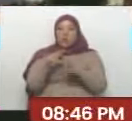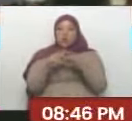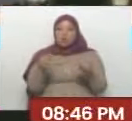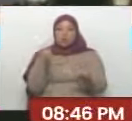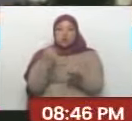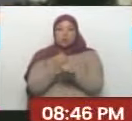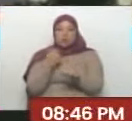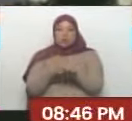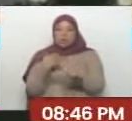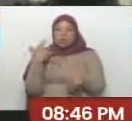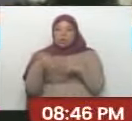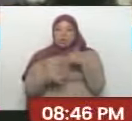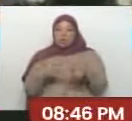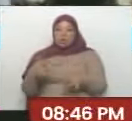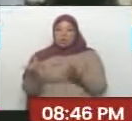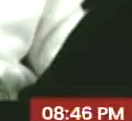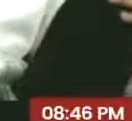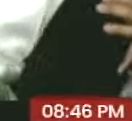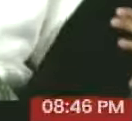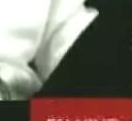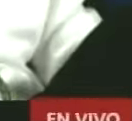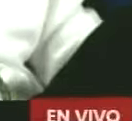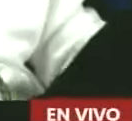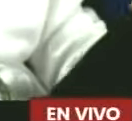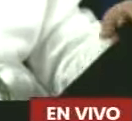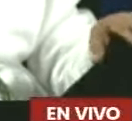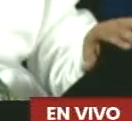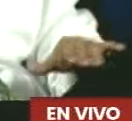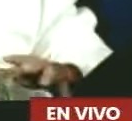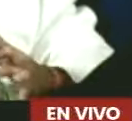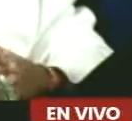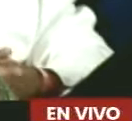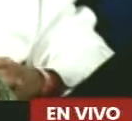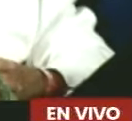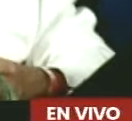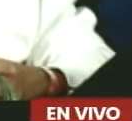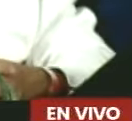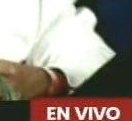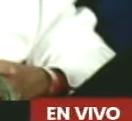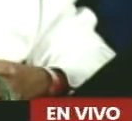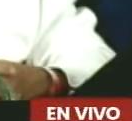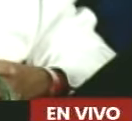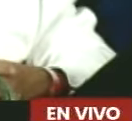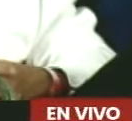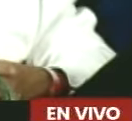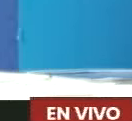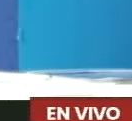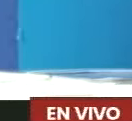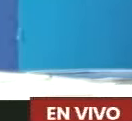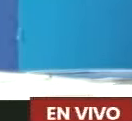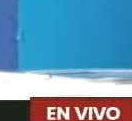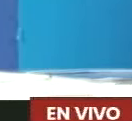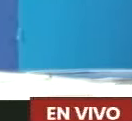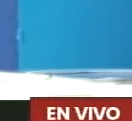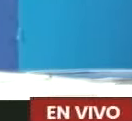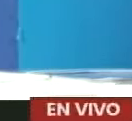una agenda de leyes para la cultura. Ajá, entonces el vértice número 2 tiene una